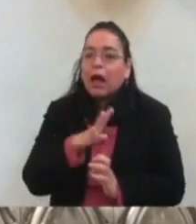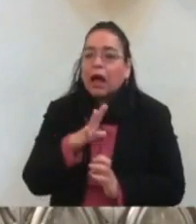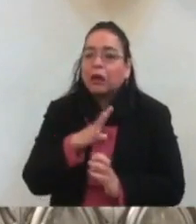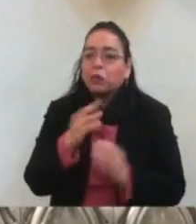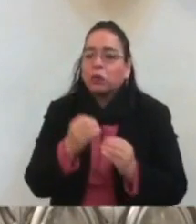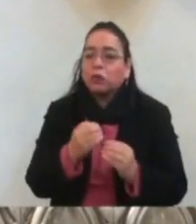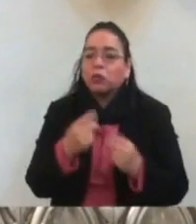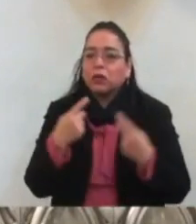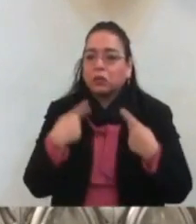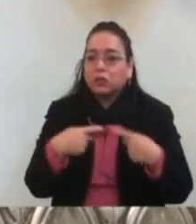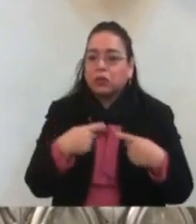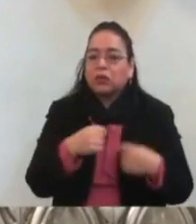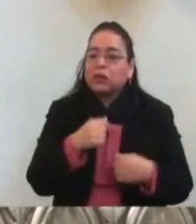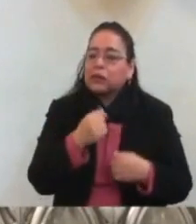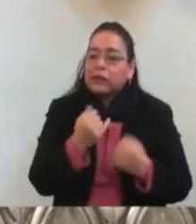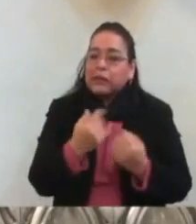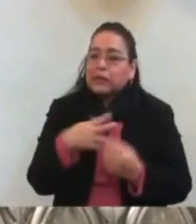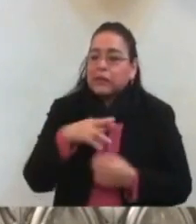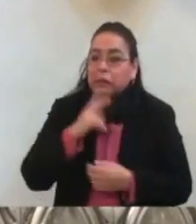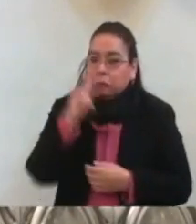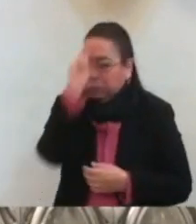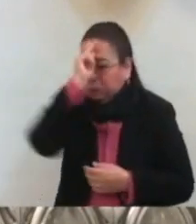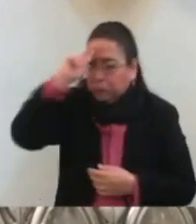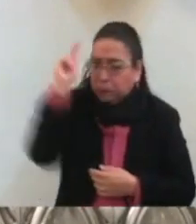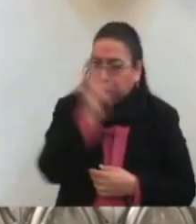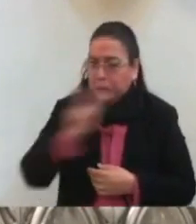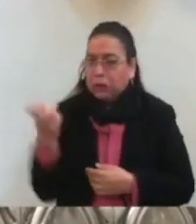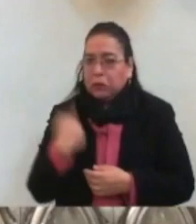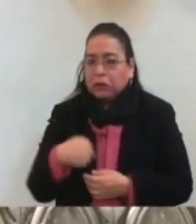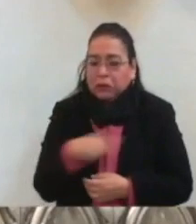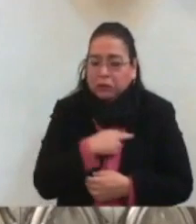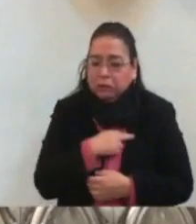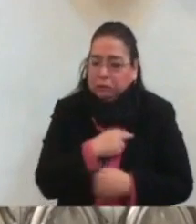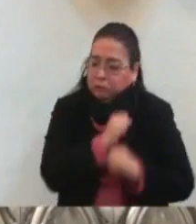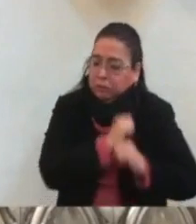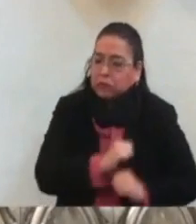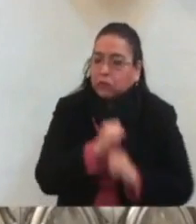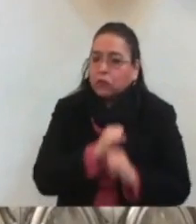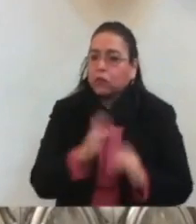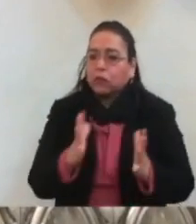sufren más que nosotros méxico